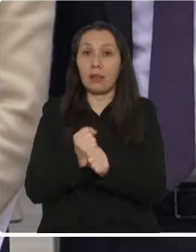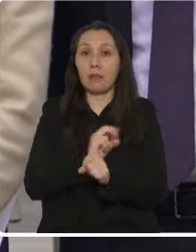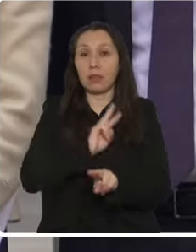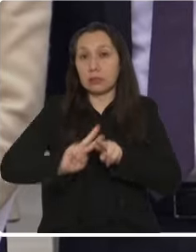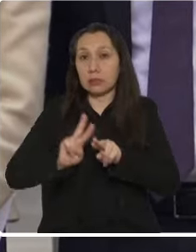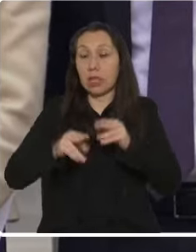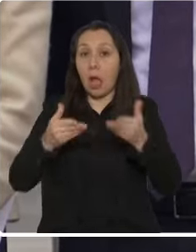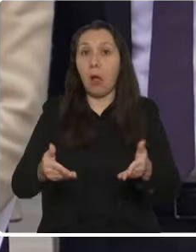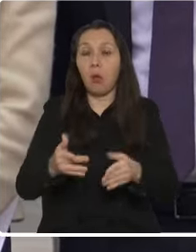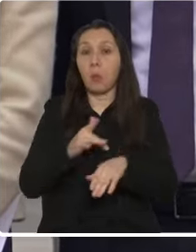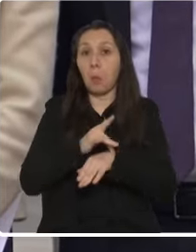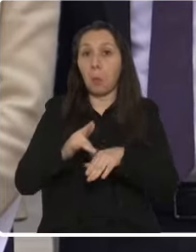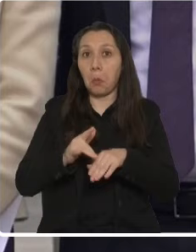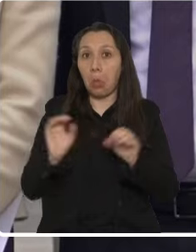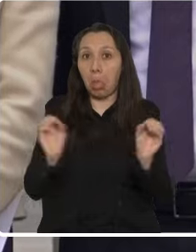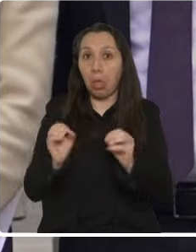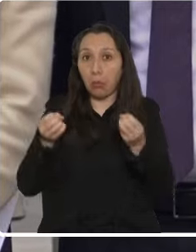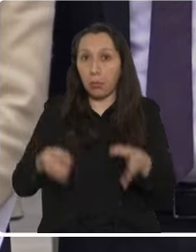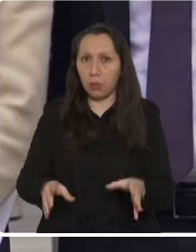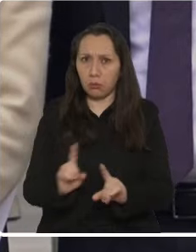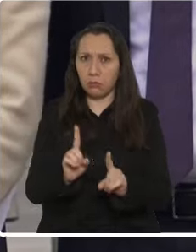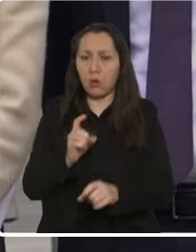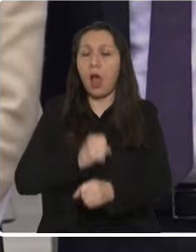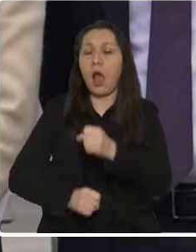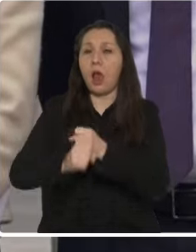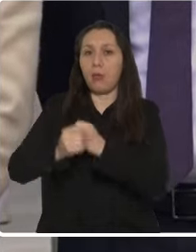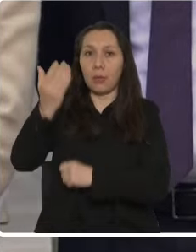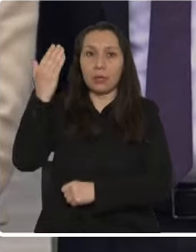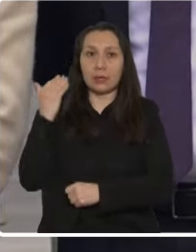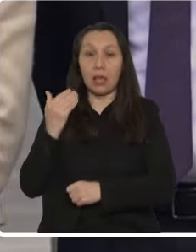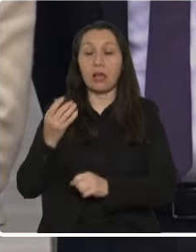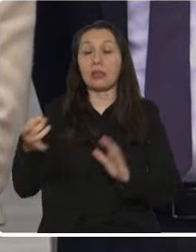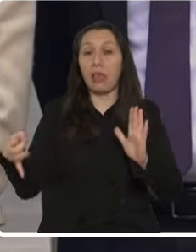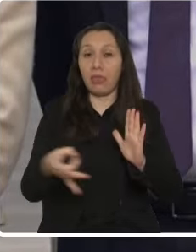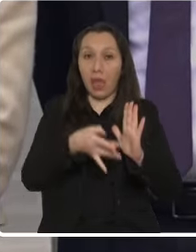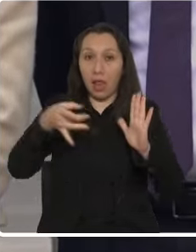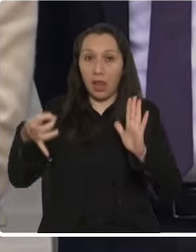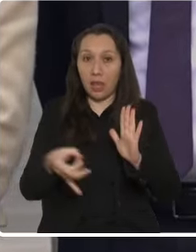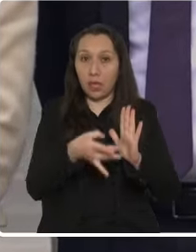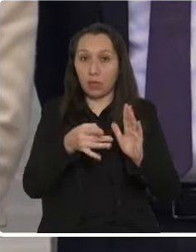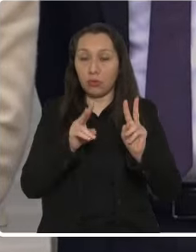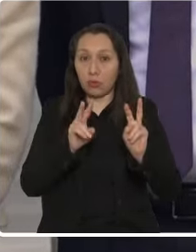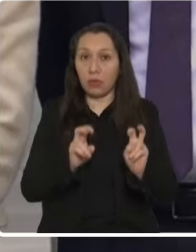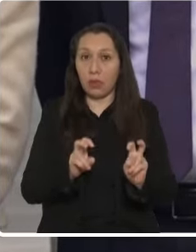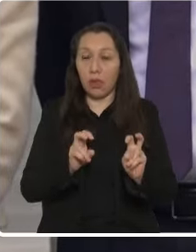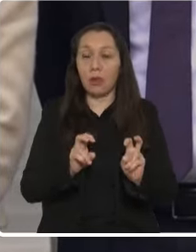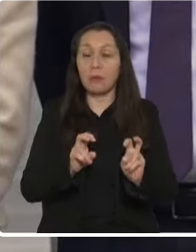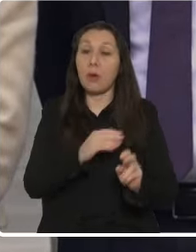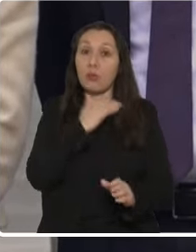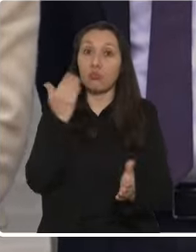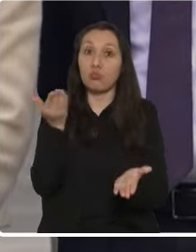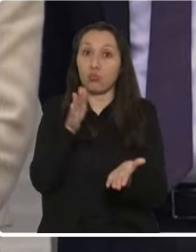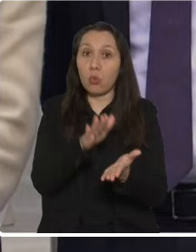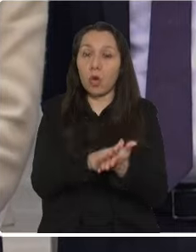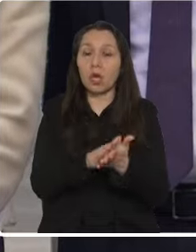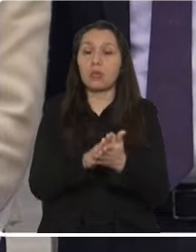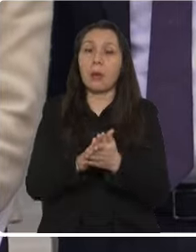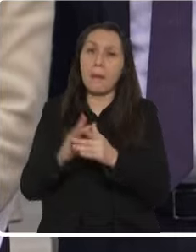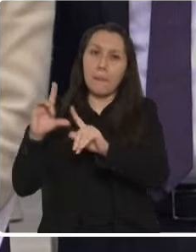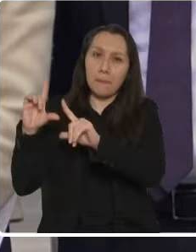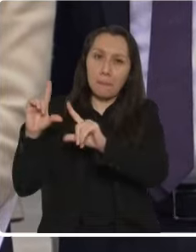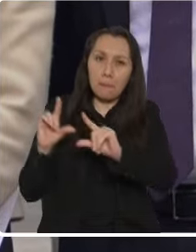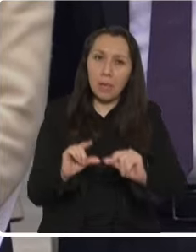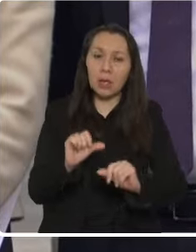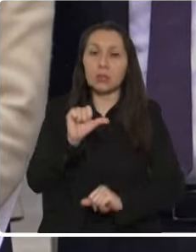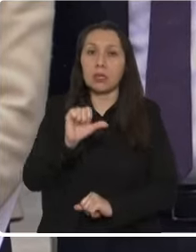hasta ahora no ha sido en vano. El año pasado los delitos con resultado de homicidio disminuyeron